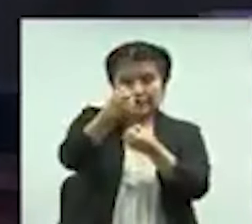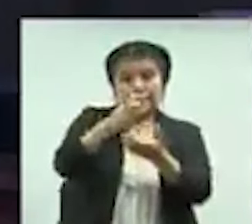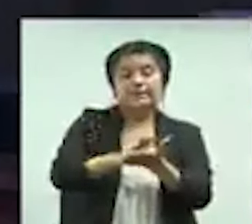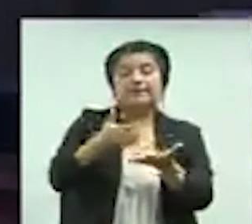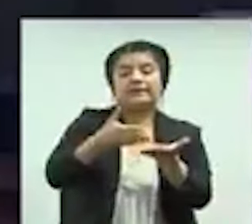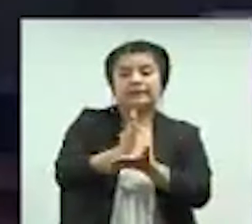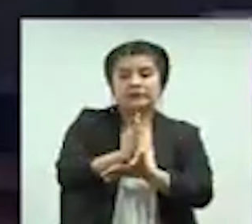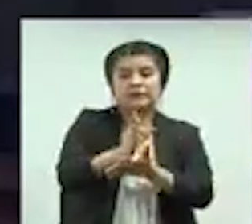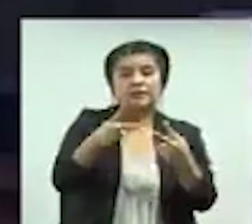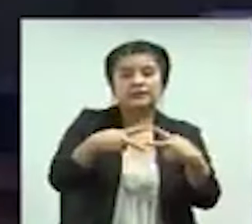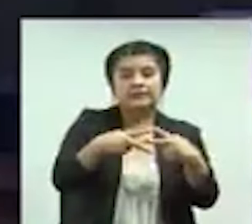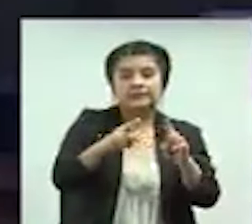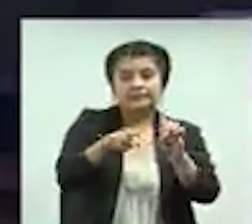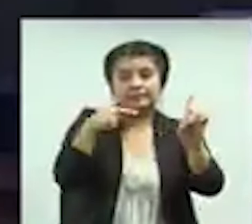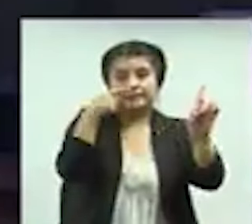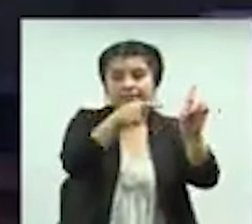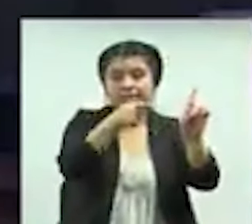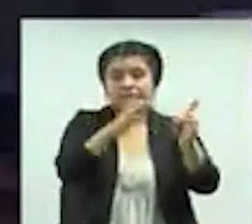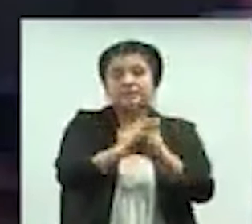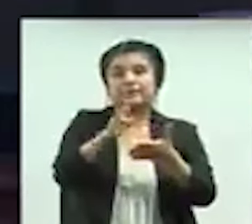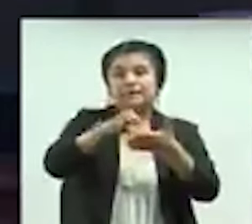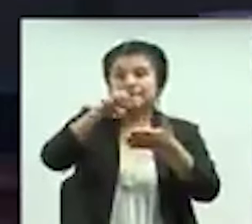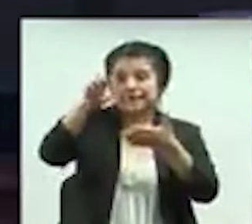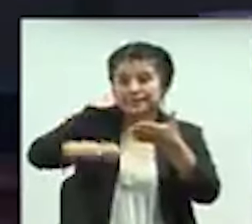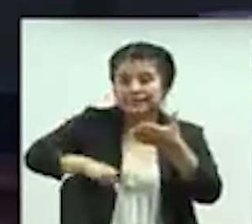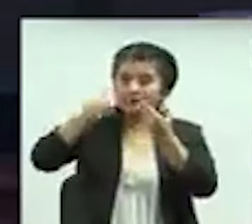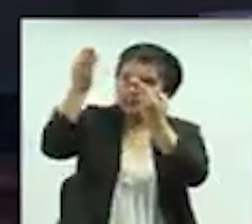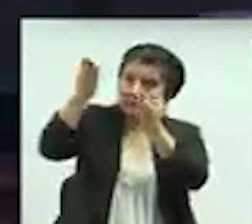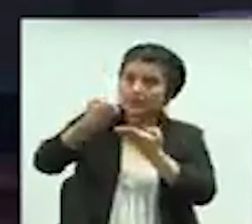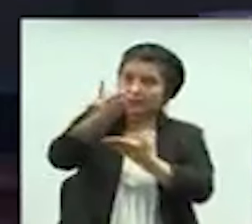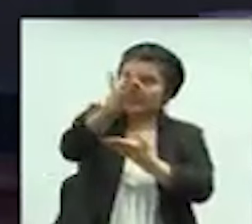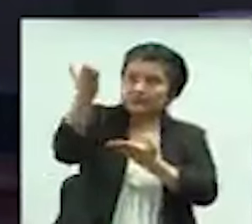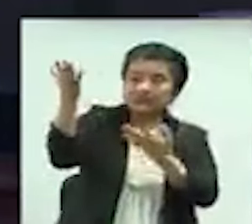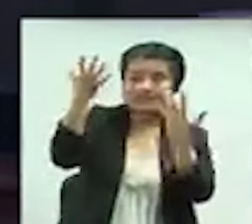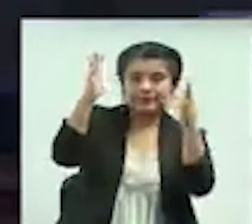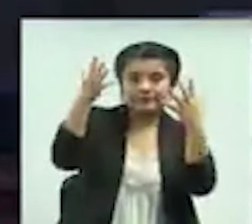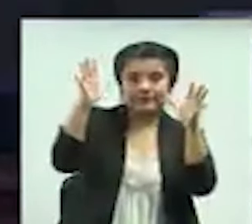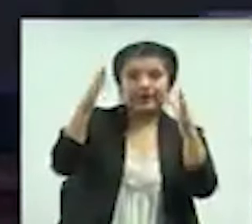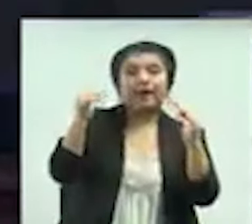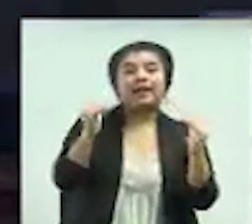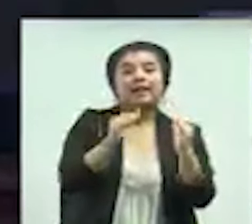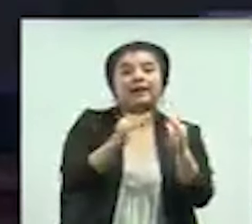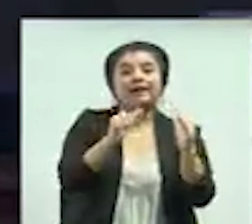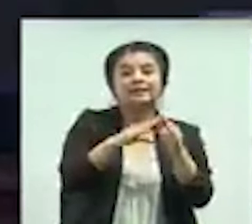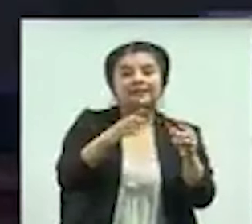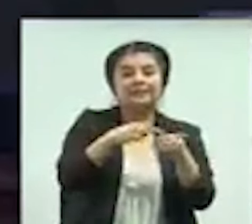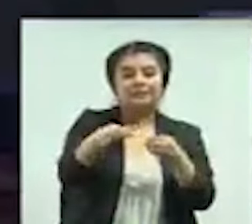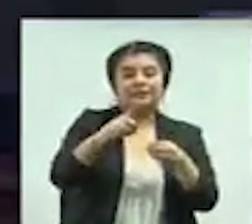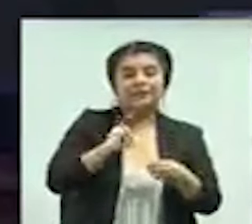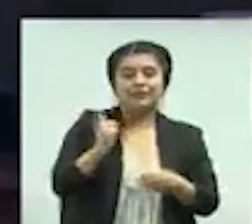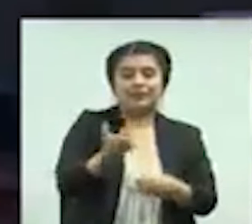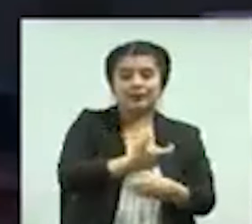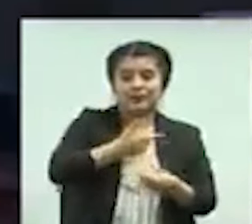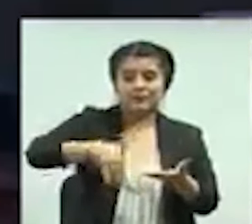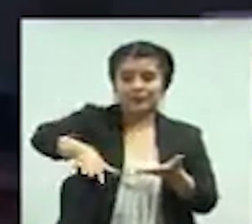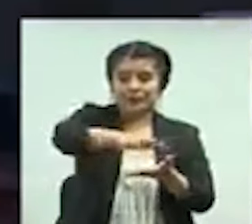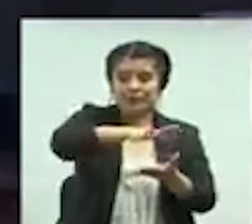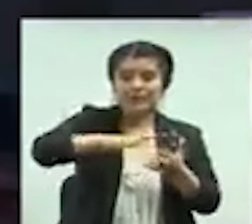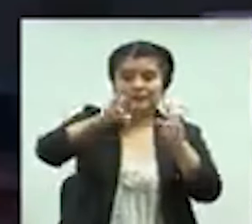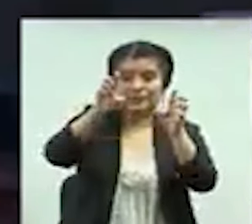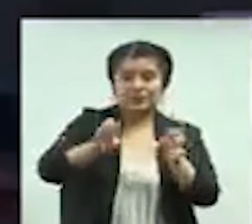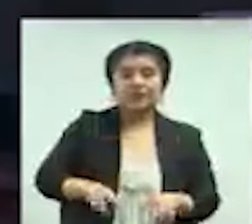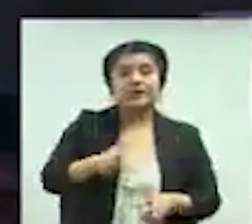el departamento petenero. Bienvenidos a la casa del pueblo de todos los guatemaltecos.